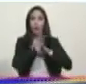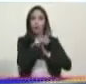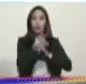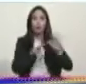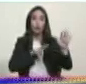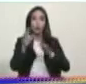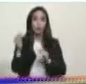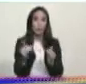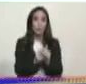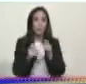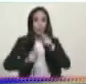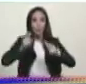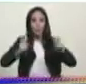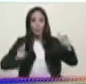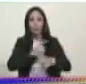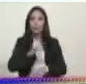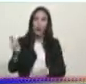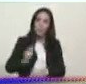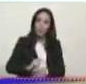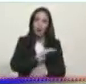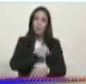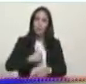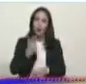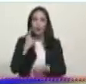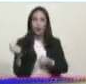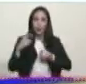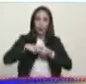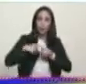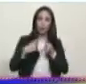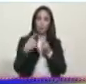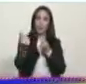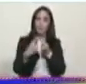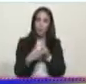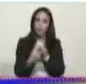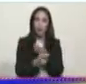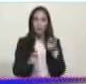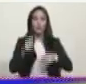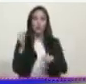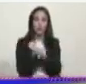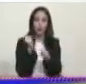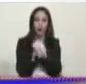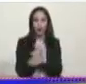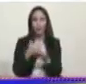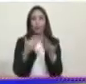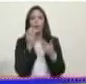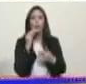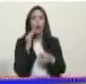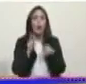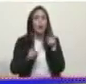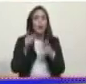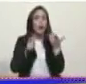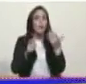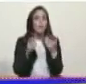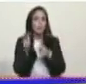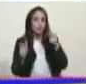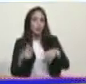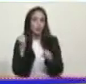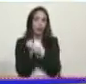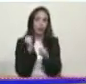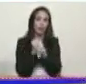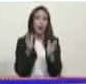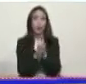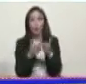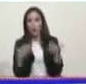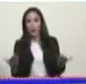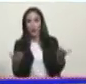12.000 personas al mes. 12.000 personas se podrán transportar, trabajadores que estudian en Cumaná o que trabajan en las salinas de